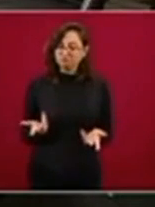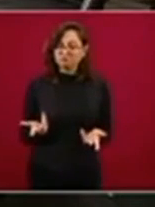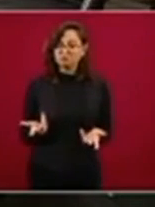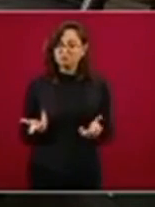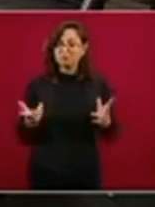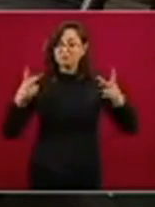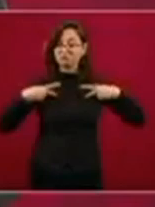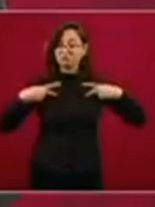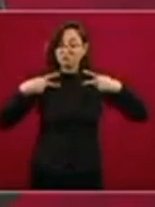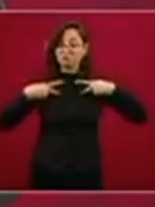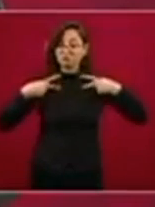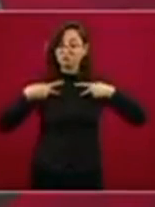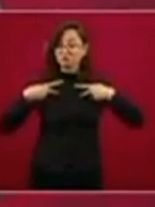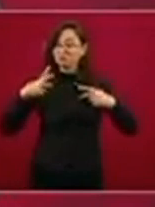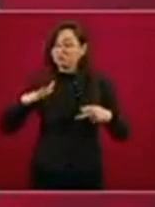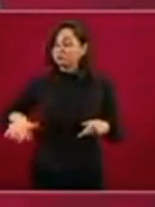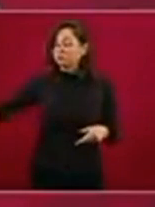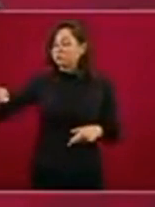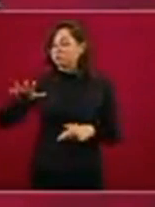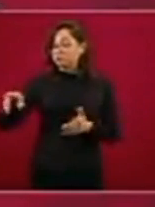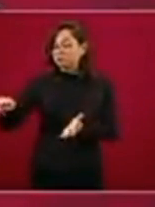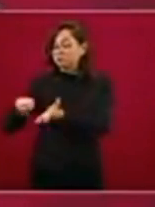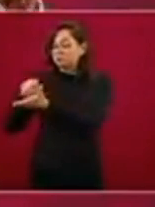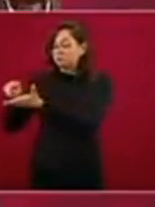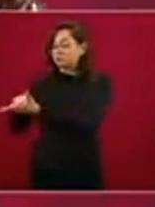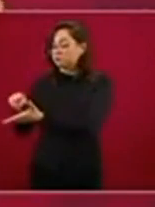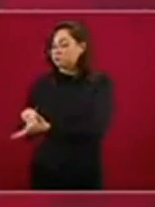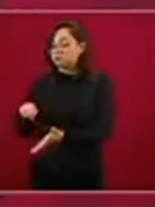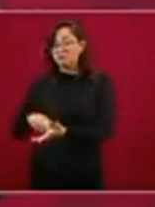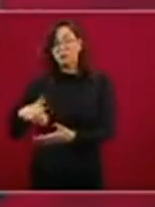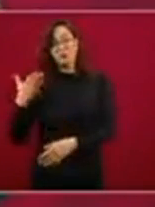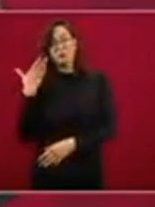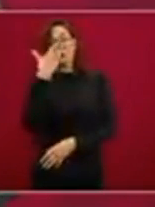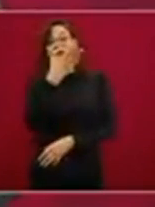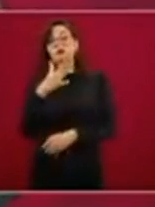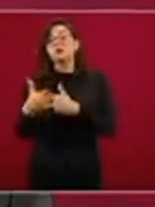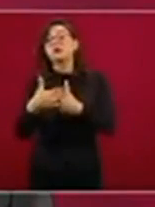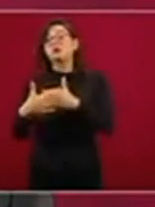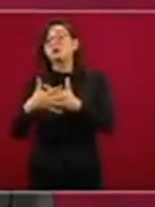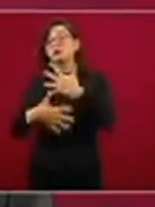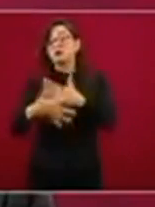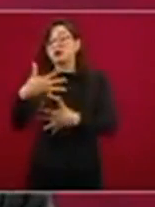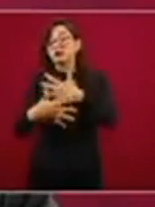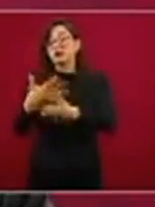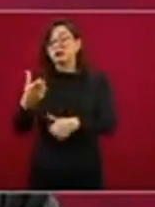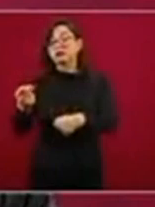de los ciudadanos que reúnen la firma antes del día 15 de septiembre,